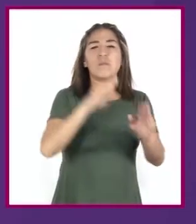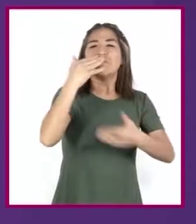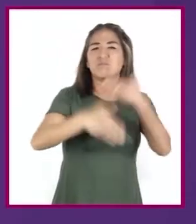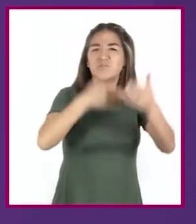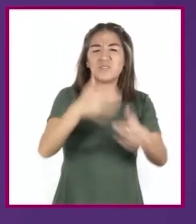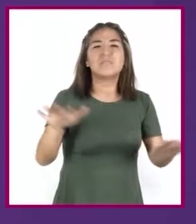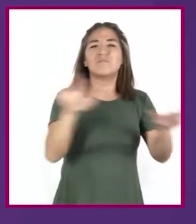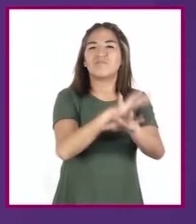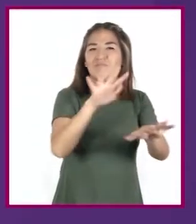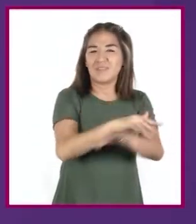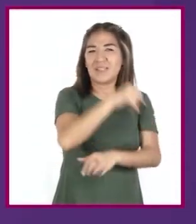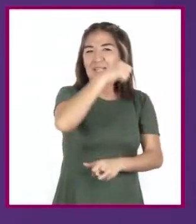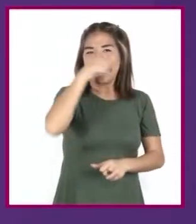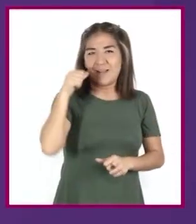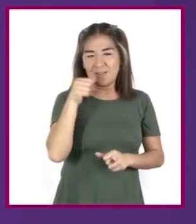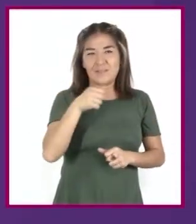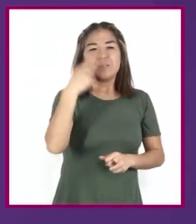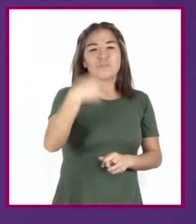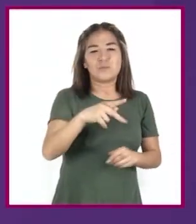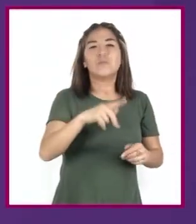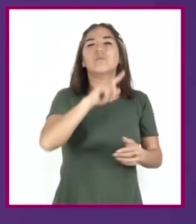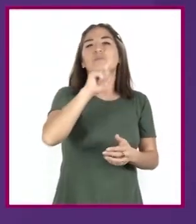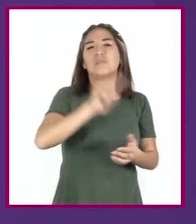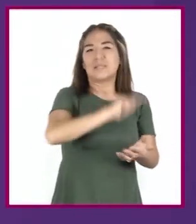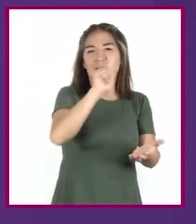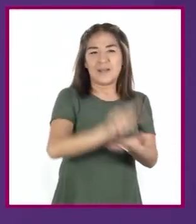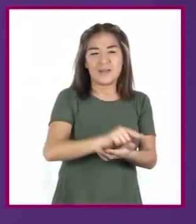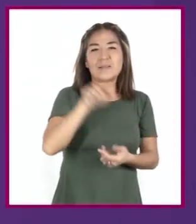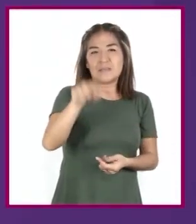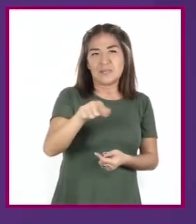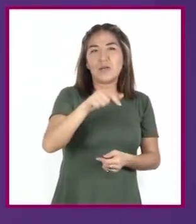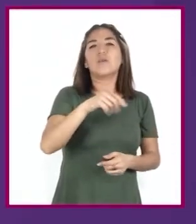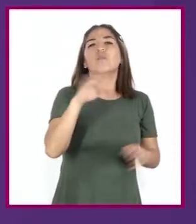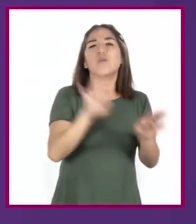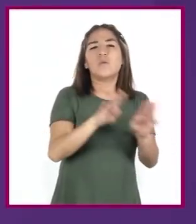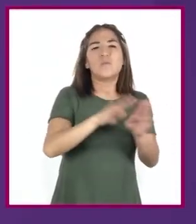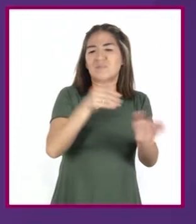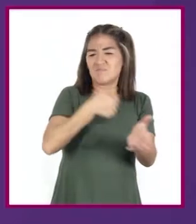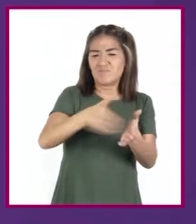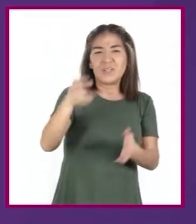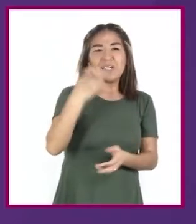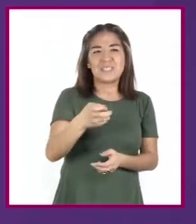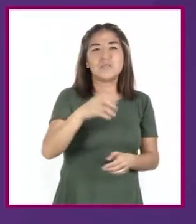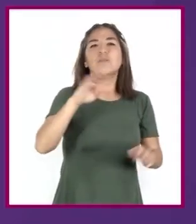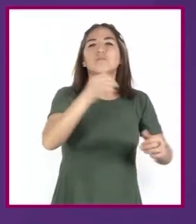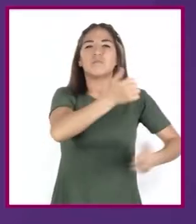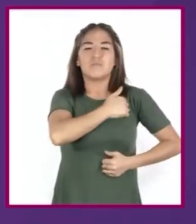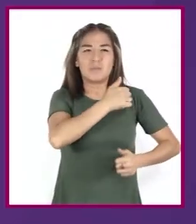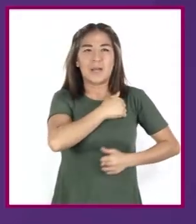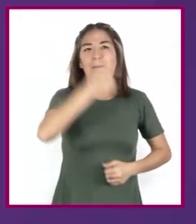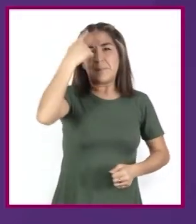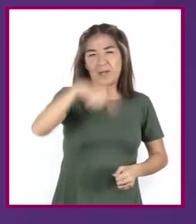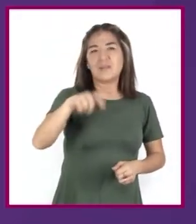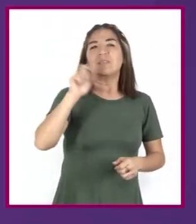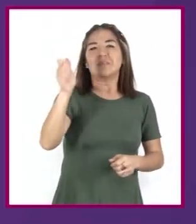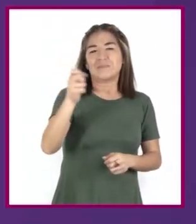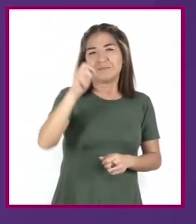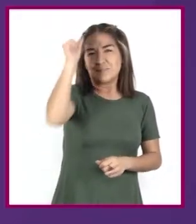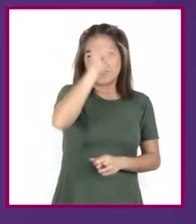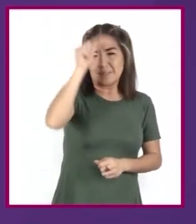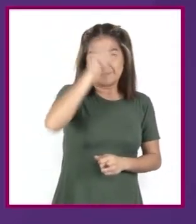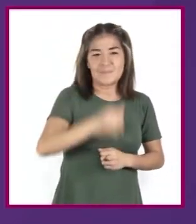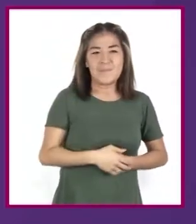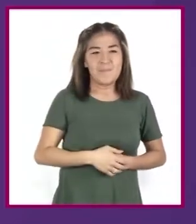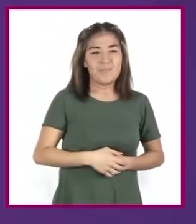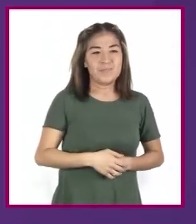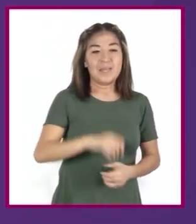de carácter liberal. La Ley Juárez establecía la eliminación del fuero de militares y sacerdotes. La